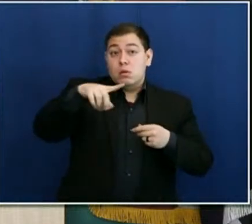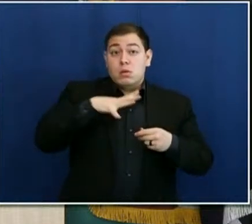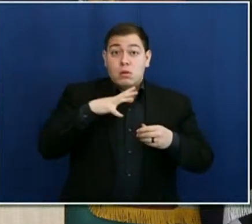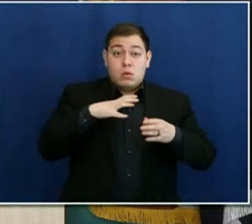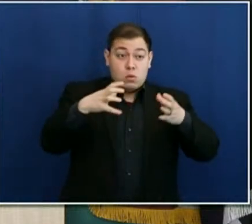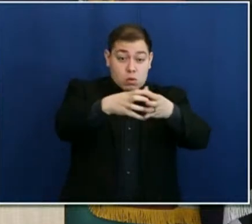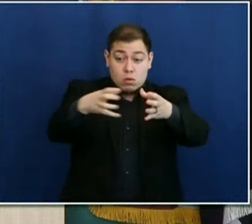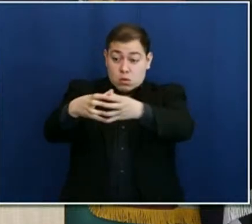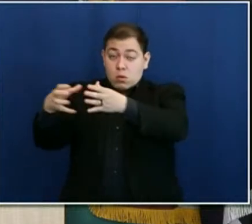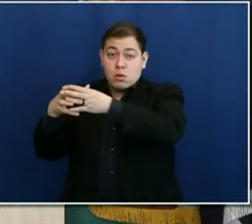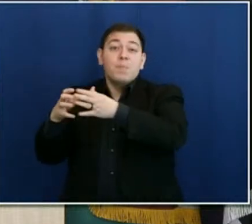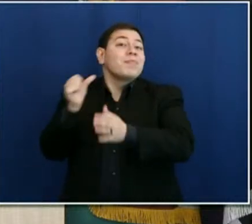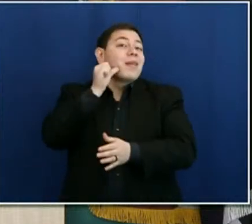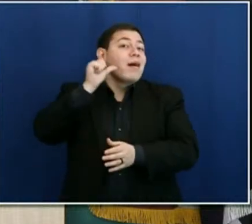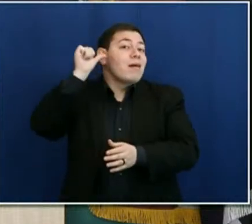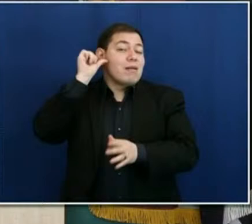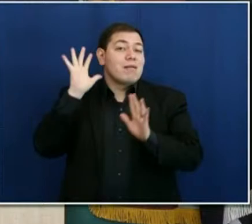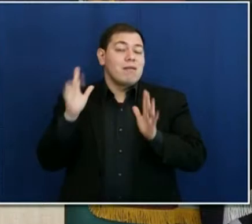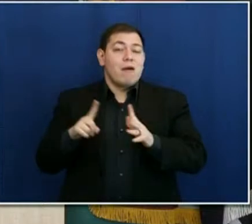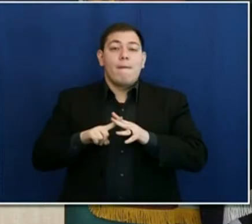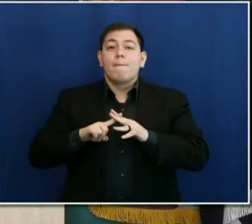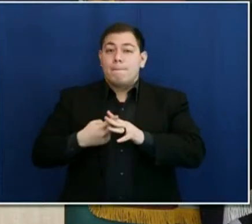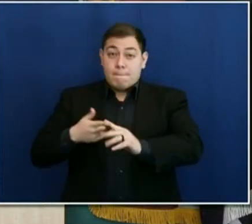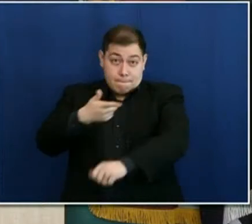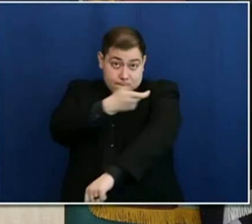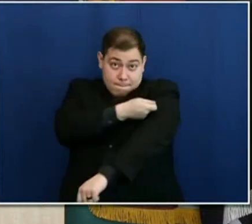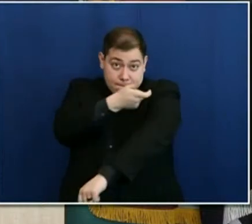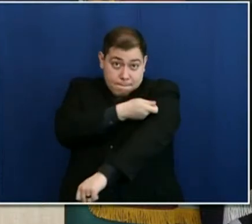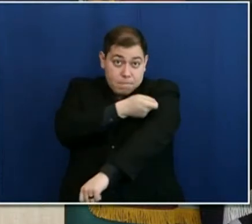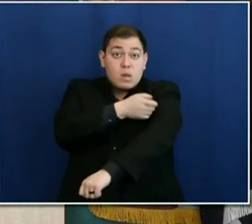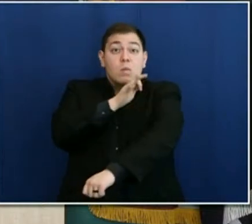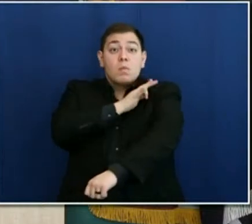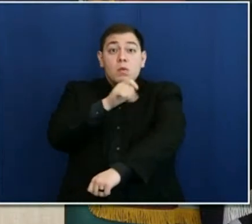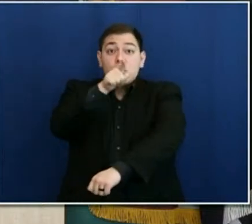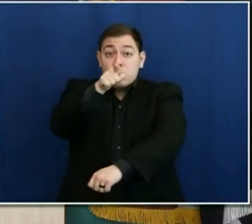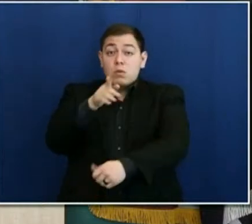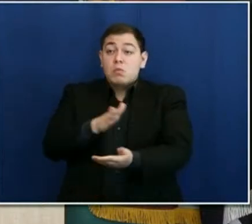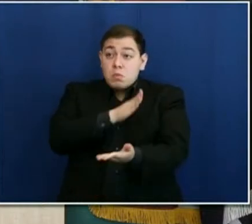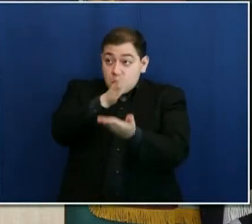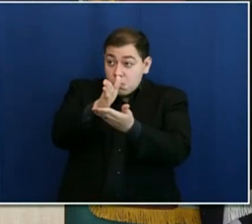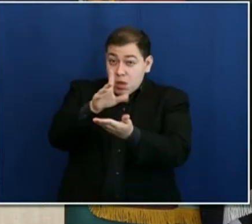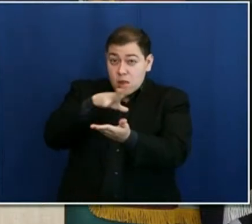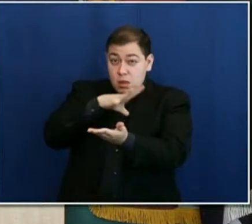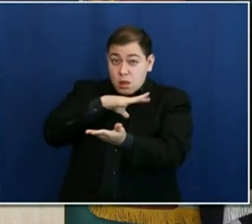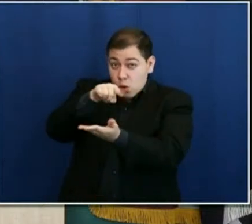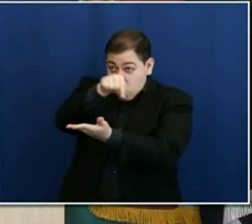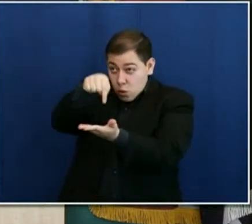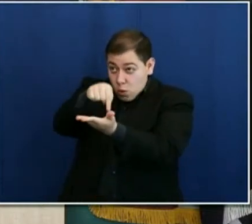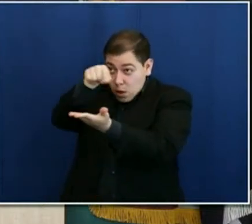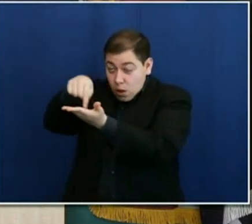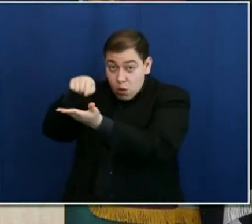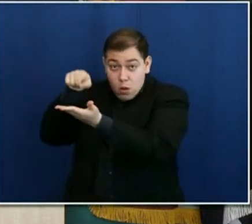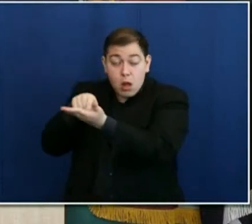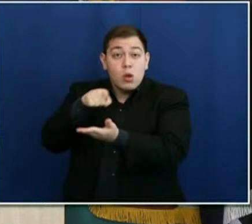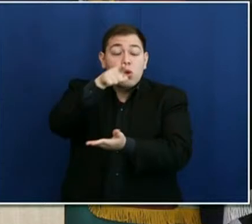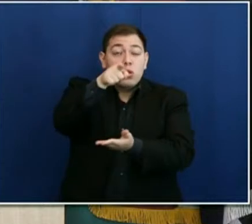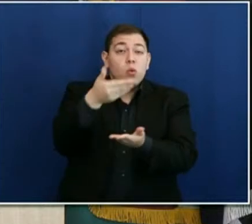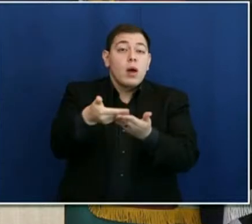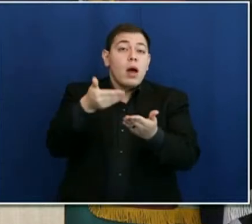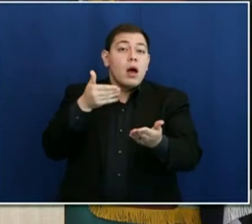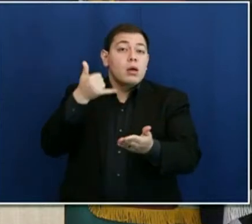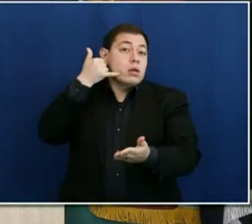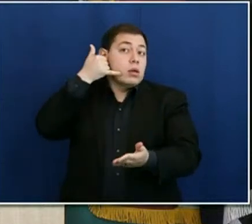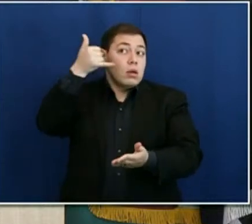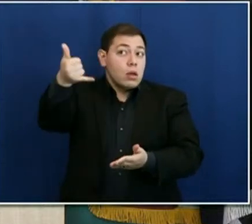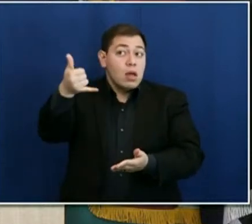eso, a partir del día de ayer, las vacunas son disponibles en todos los centros de vacunación sin necesidad de tener